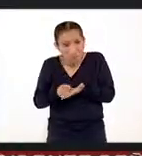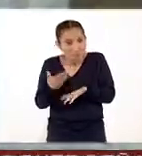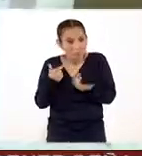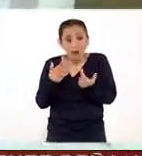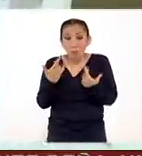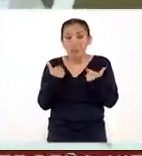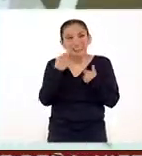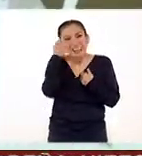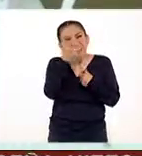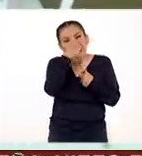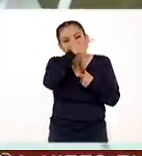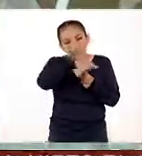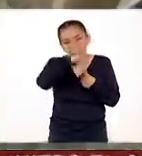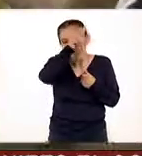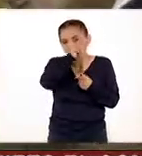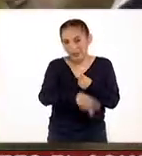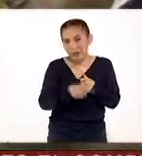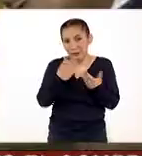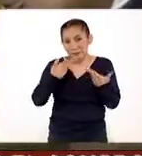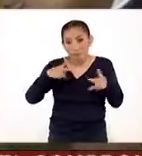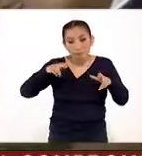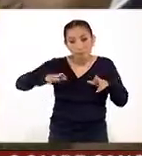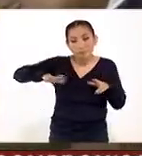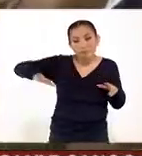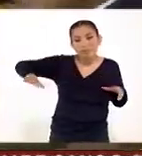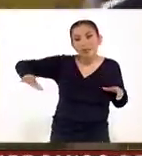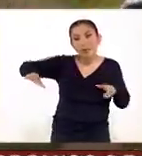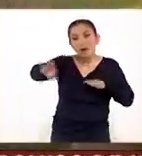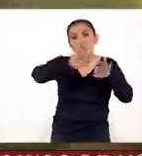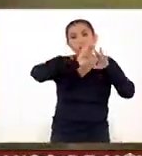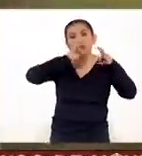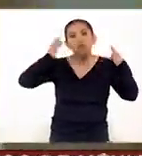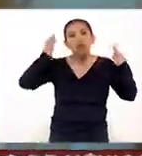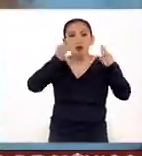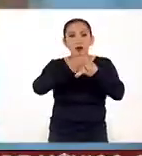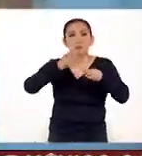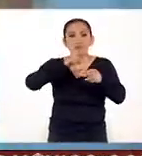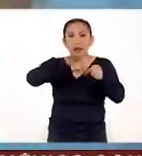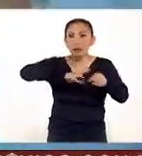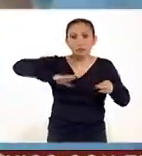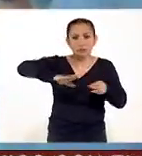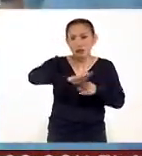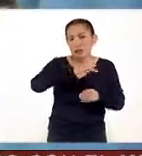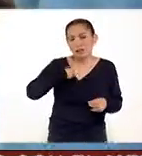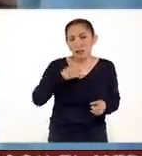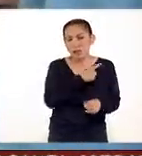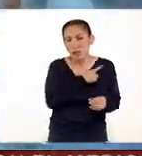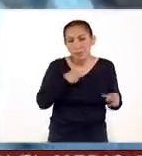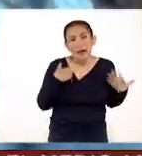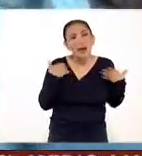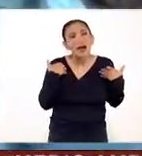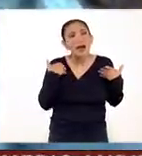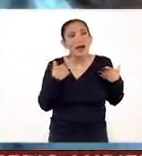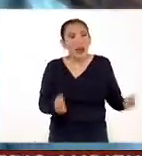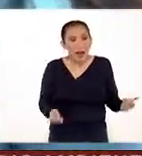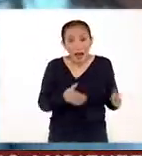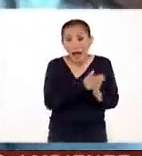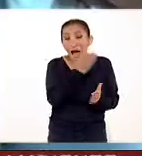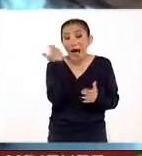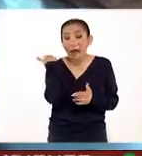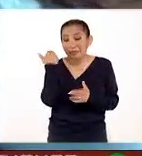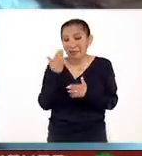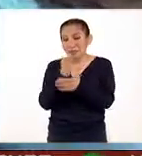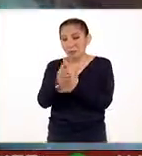no hemos entendido que eso en realidad representa a modelos de la naturaleza que uno tiene que comprender primero antes de llevar a